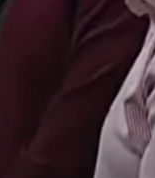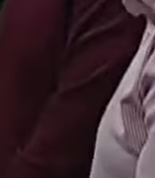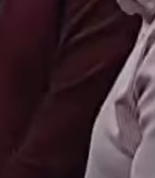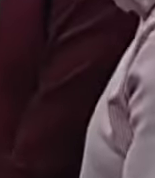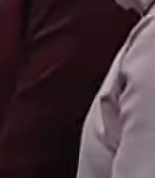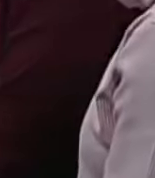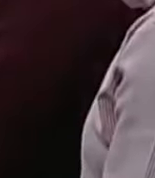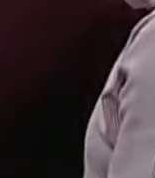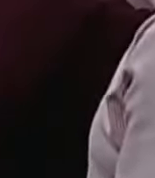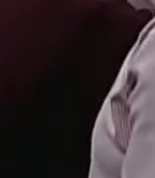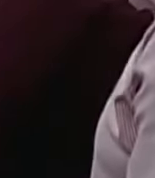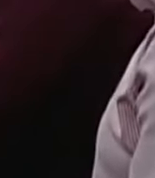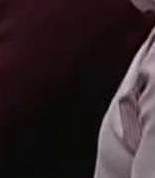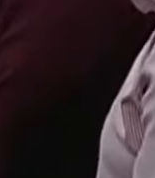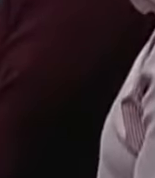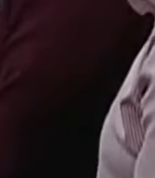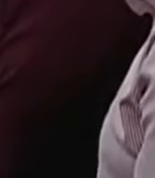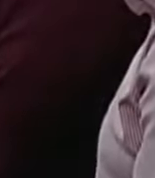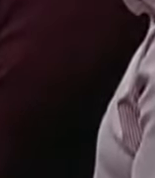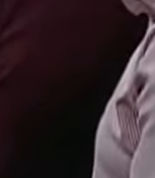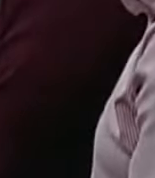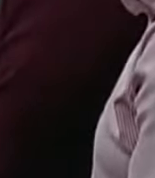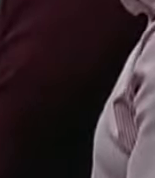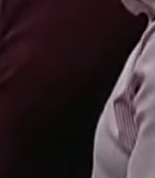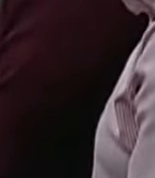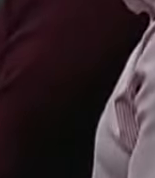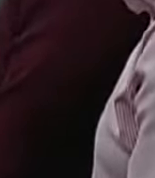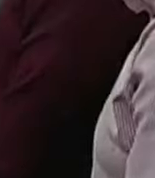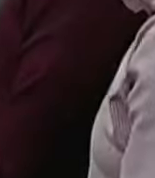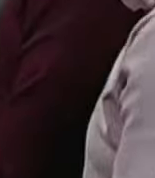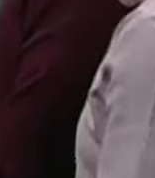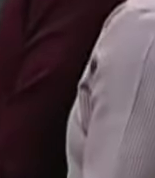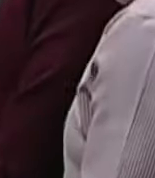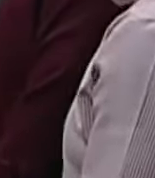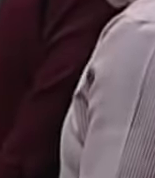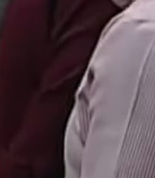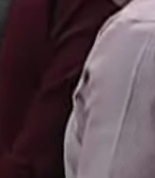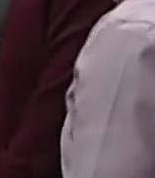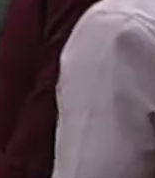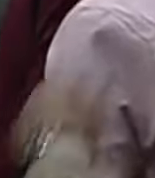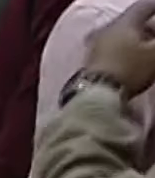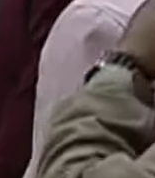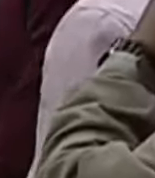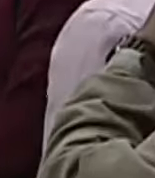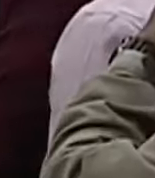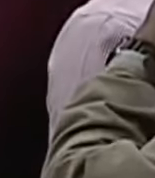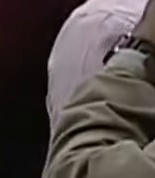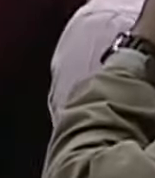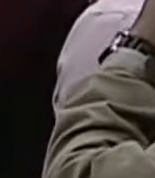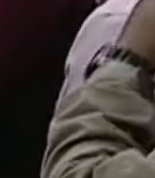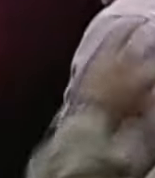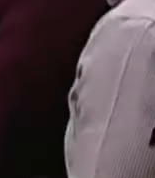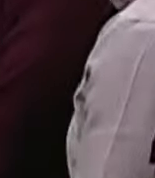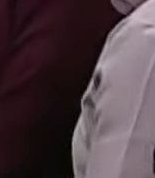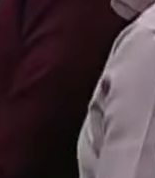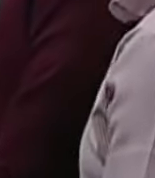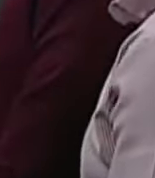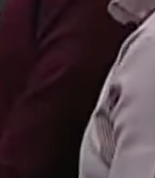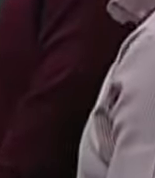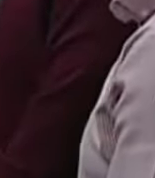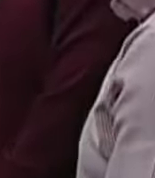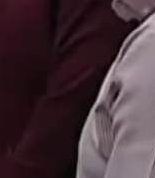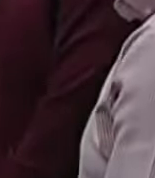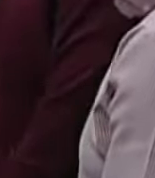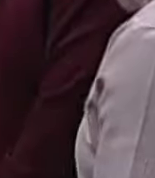presidente constitucional Nicolás Maduro con más de 6 millones de votos para el periodo 2025-2031. Las 5 generaciones